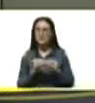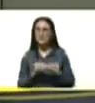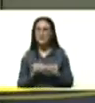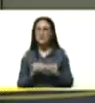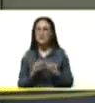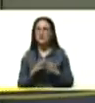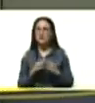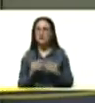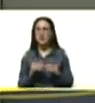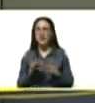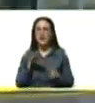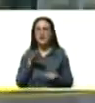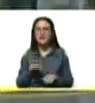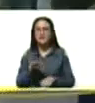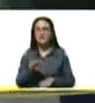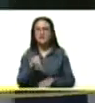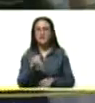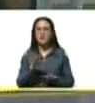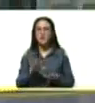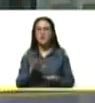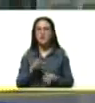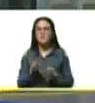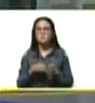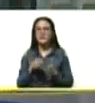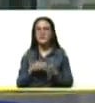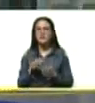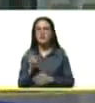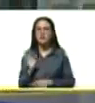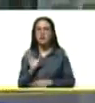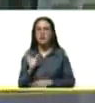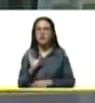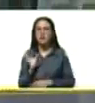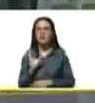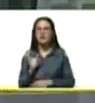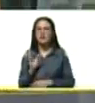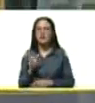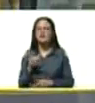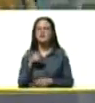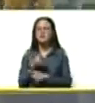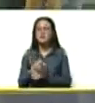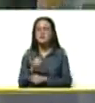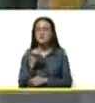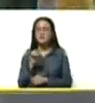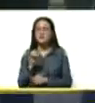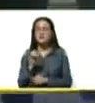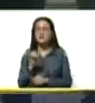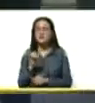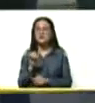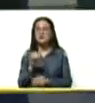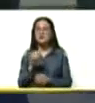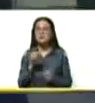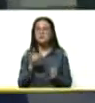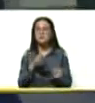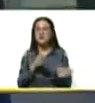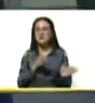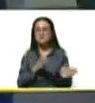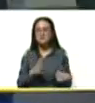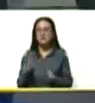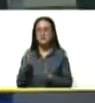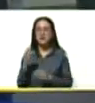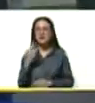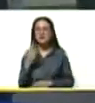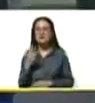todas las estaciones del metro de Caracas. Presidente, siguiendo sus instrucciones en el plan del marco de las